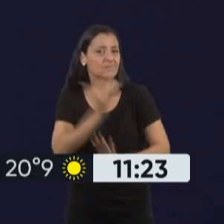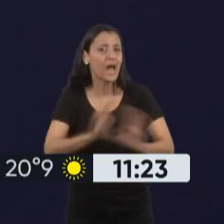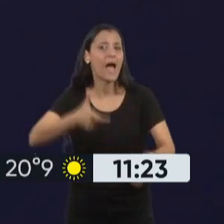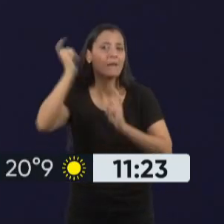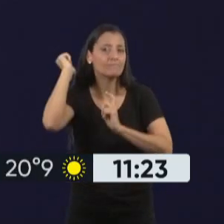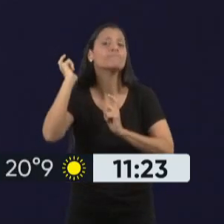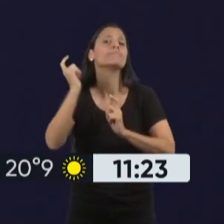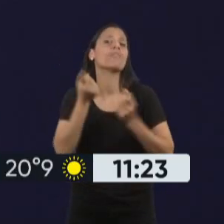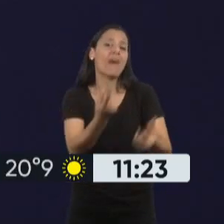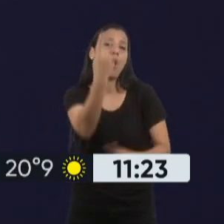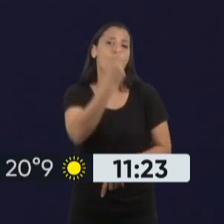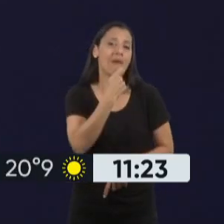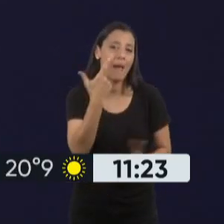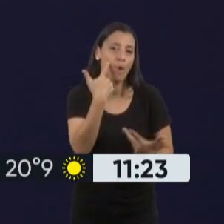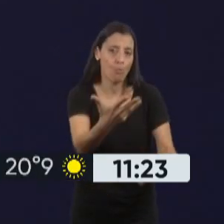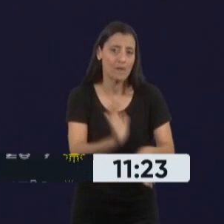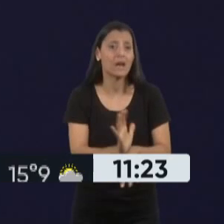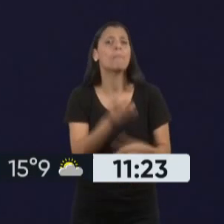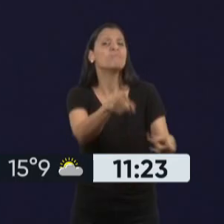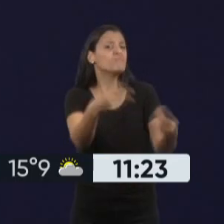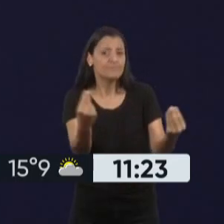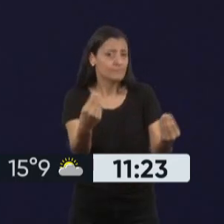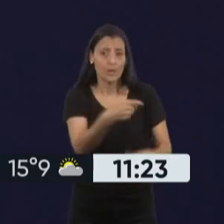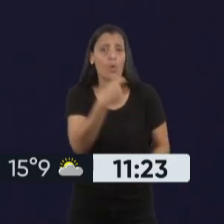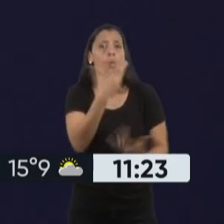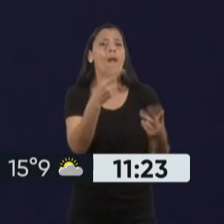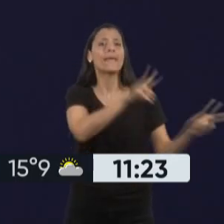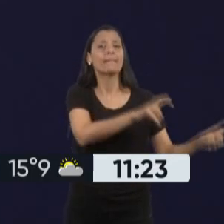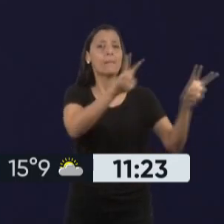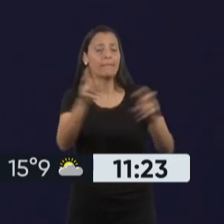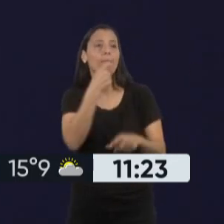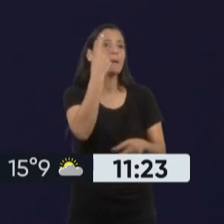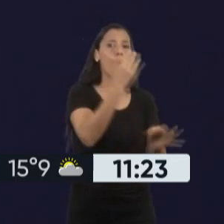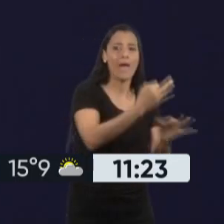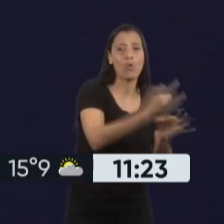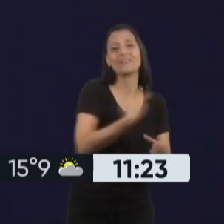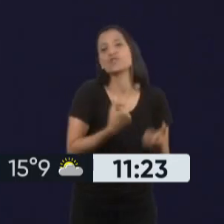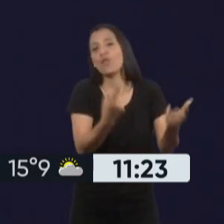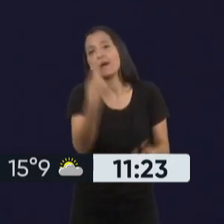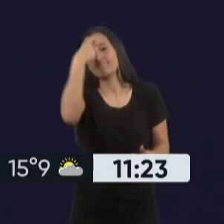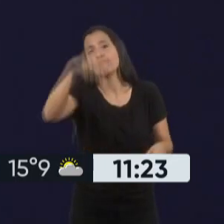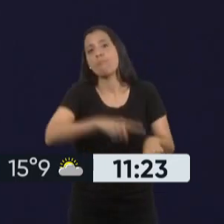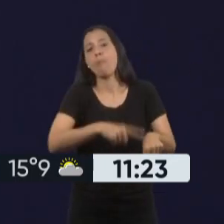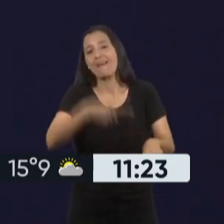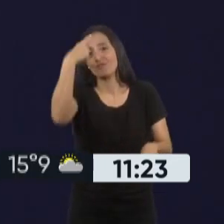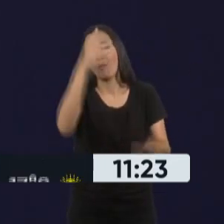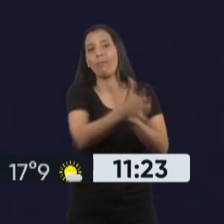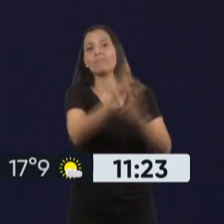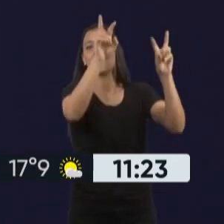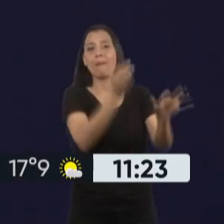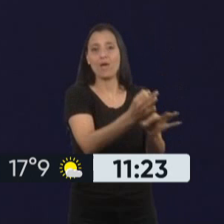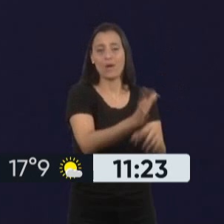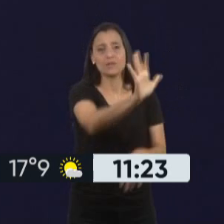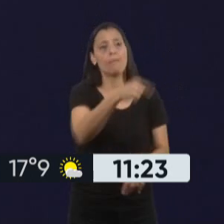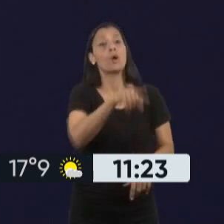ejemplo. Pero eso te pasa en todos los ámbitos. Puse la educación porque es lo que me vino a la cabeza, pero digo, vos podés